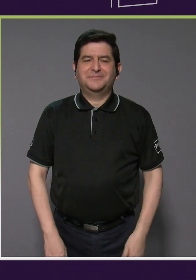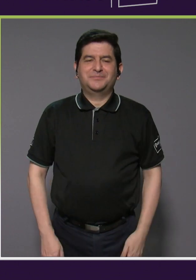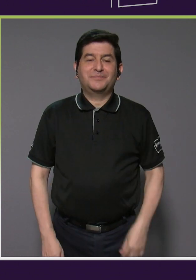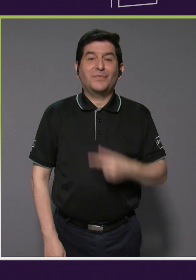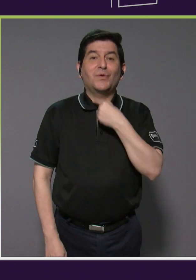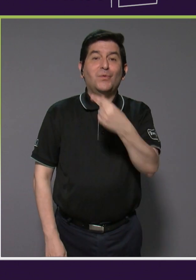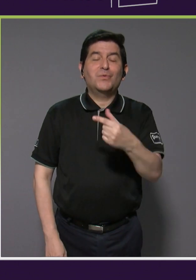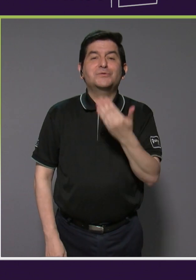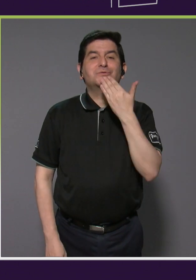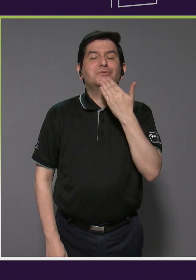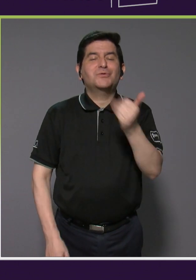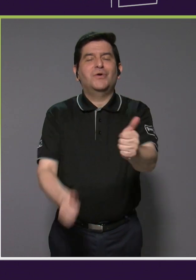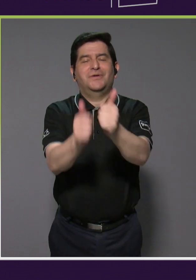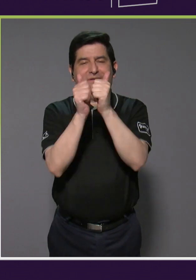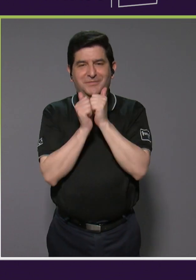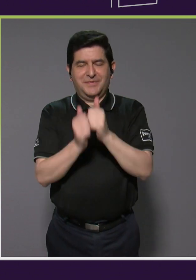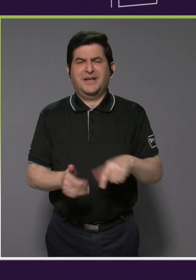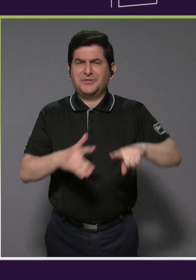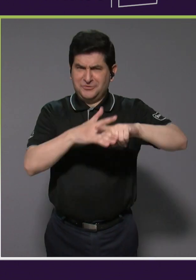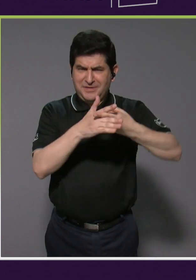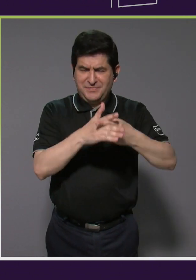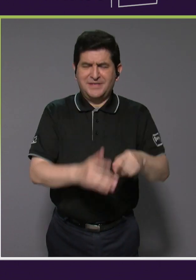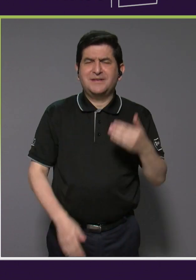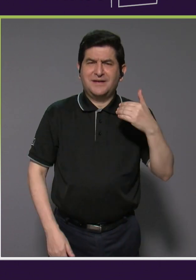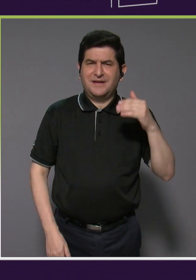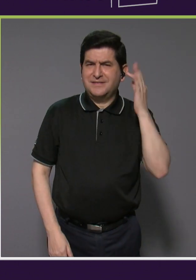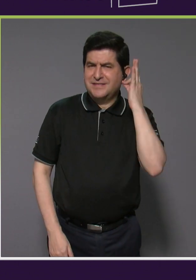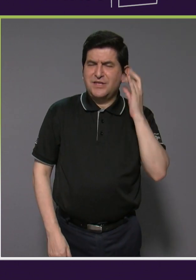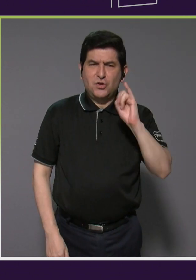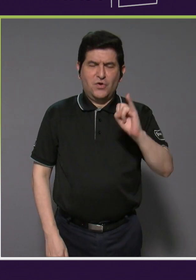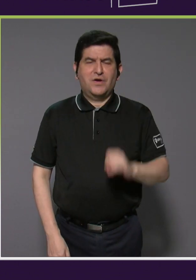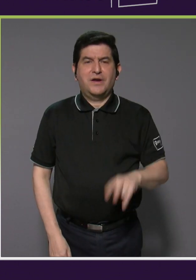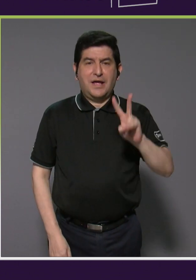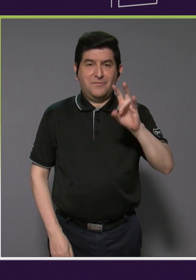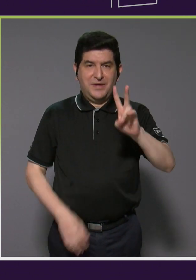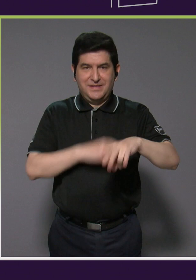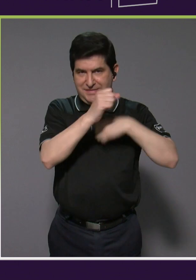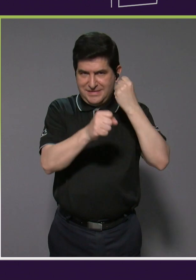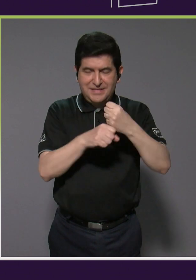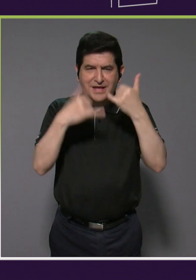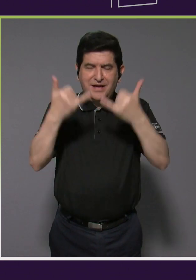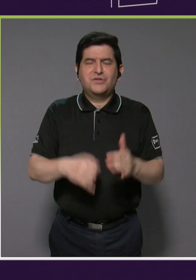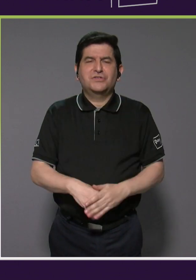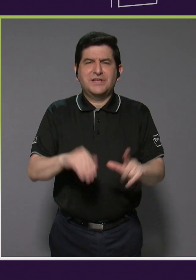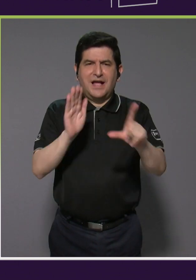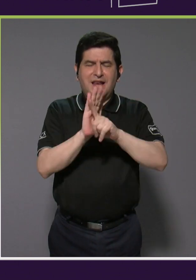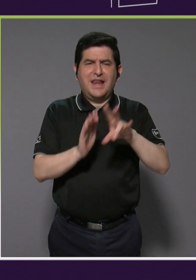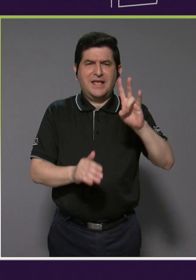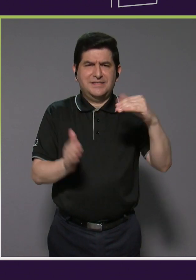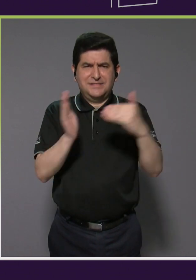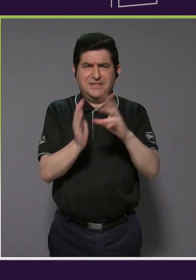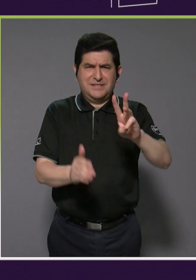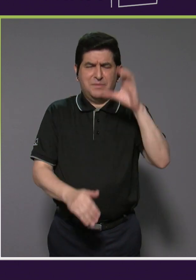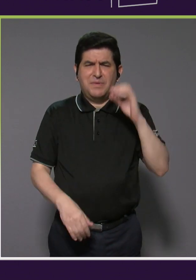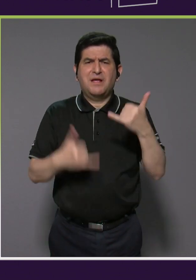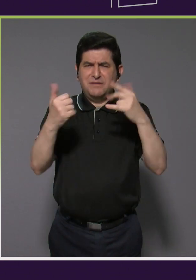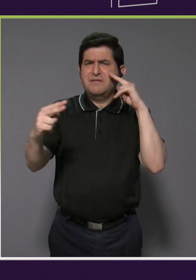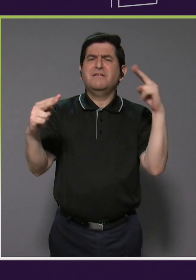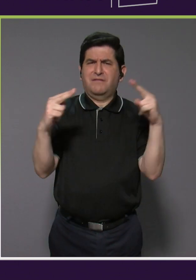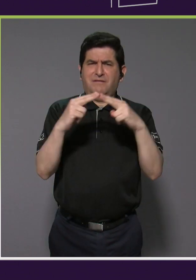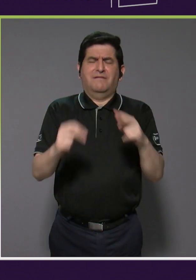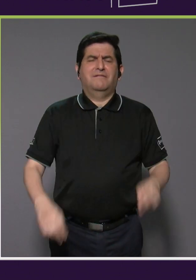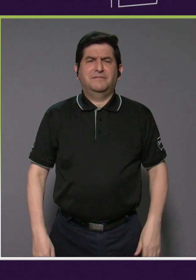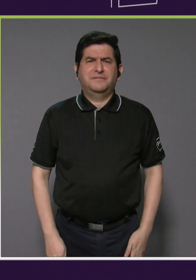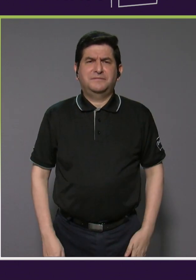gusto, gracias por acompañarnos. Y bueno, para comenzar, doña Iliana, 27 años ya de la ley 7600, es una ley bastante conocida, ¿verdad?